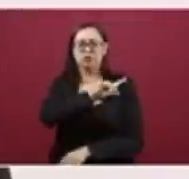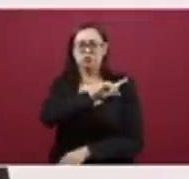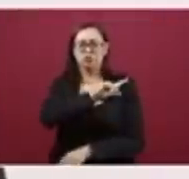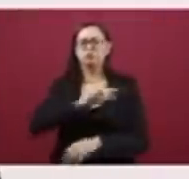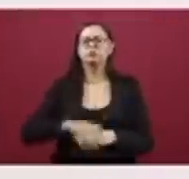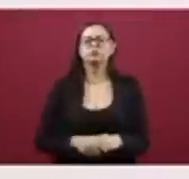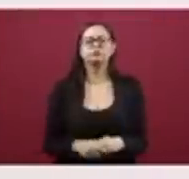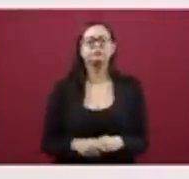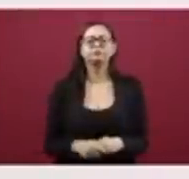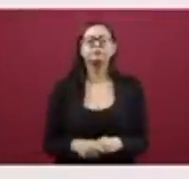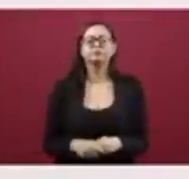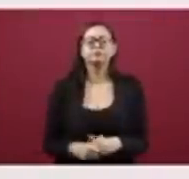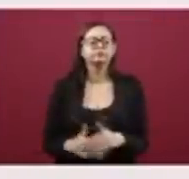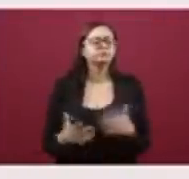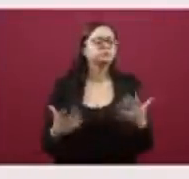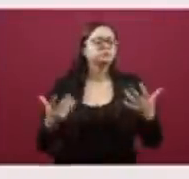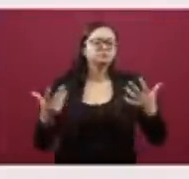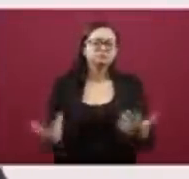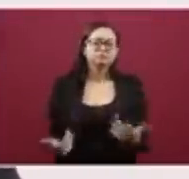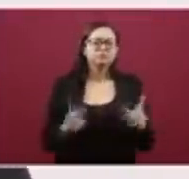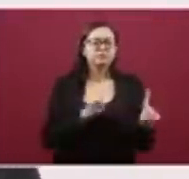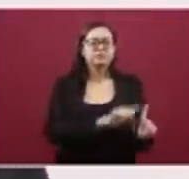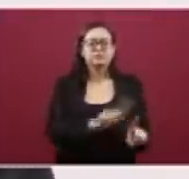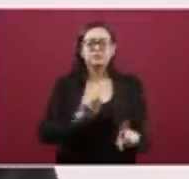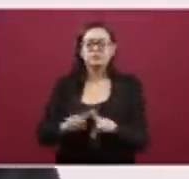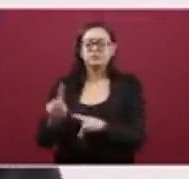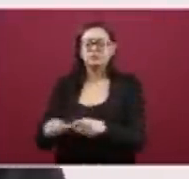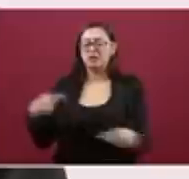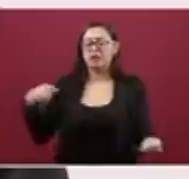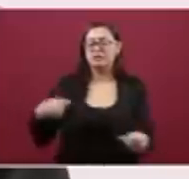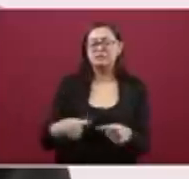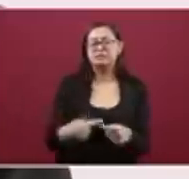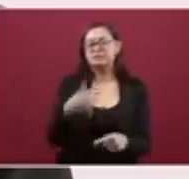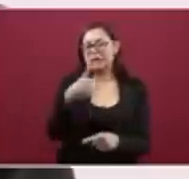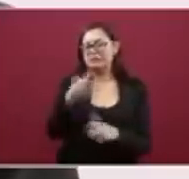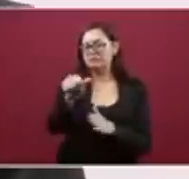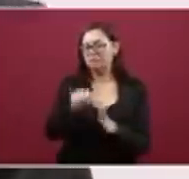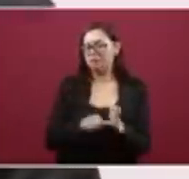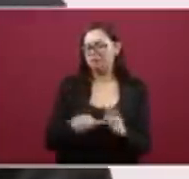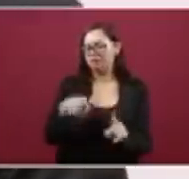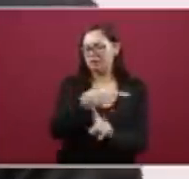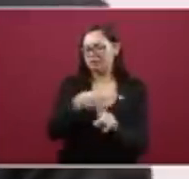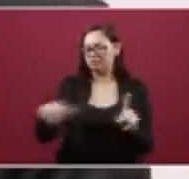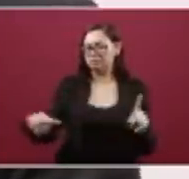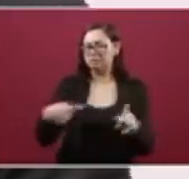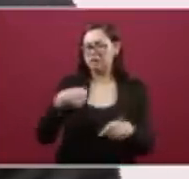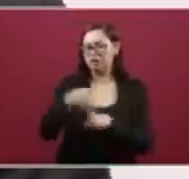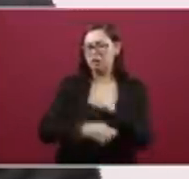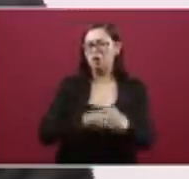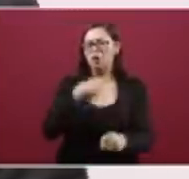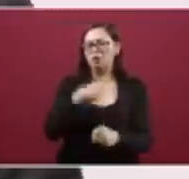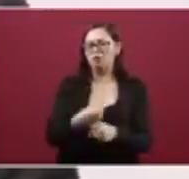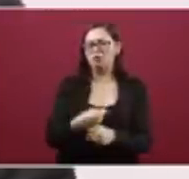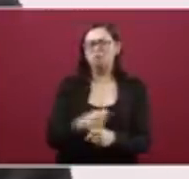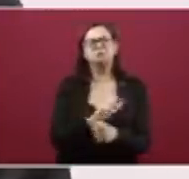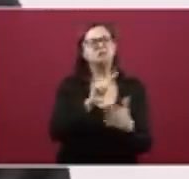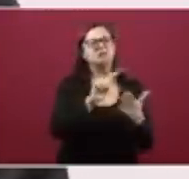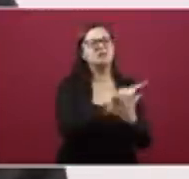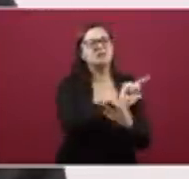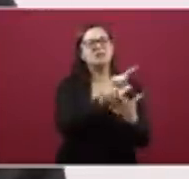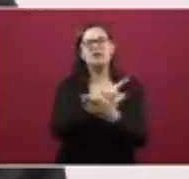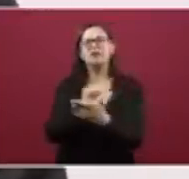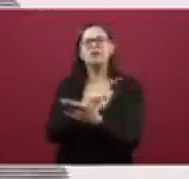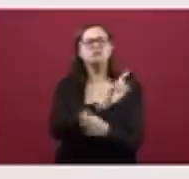en fin a mediados de este año lograremos contar con el marco legal indispensable